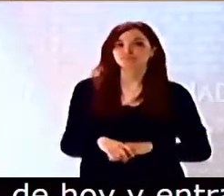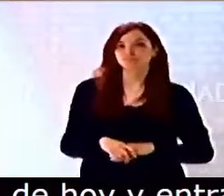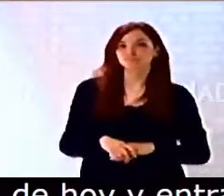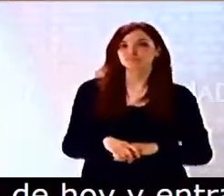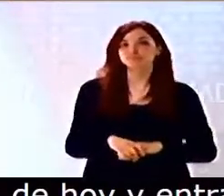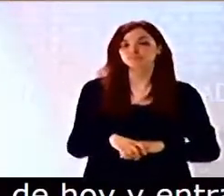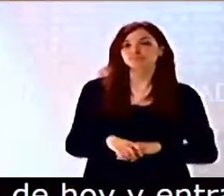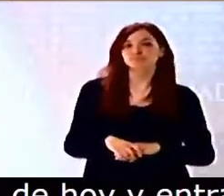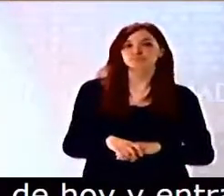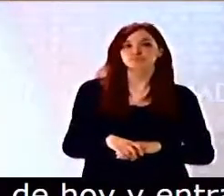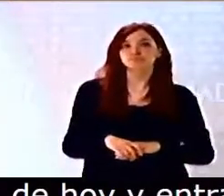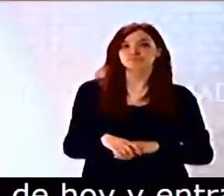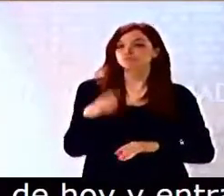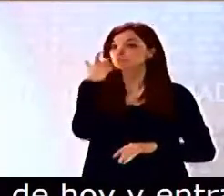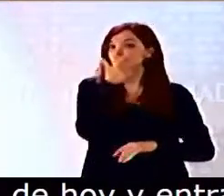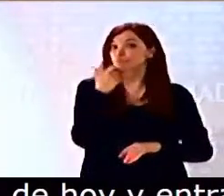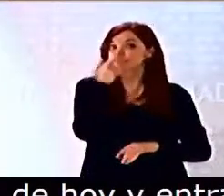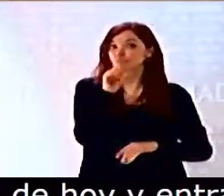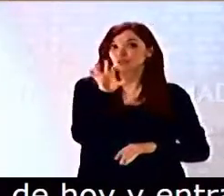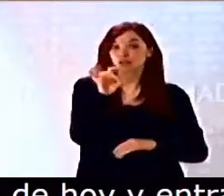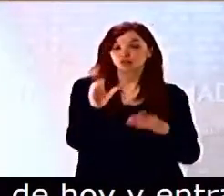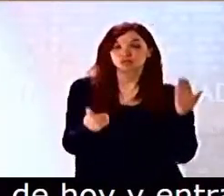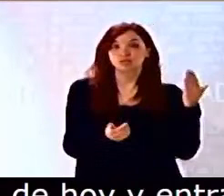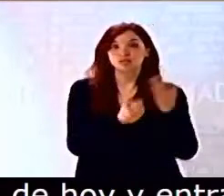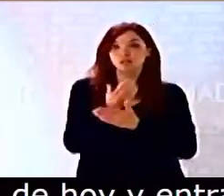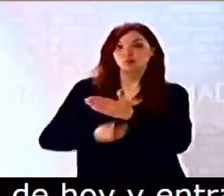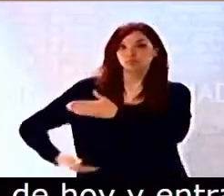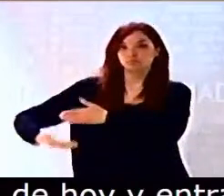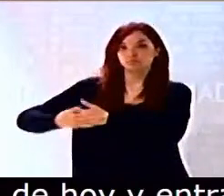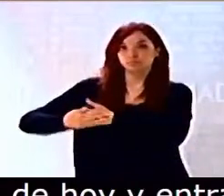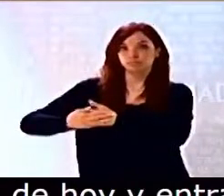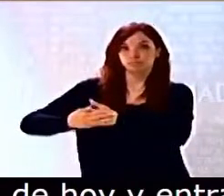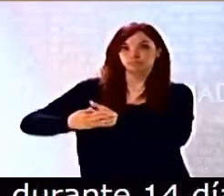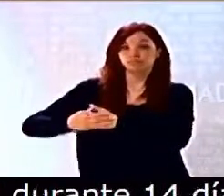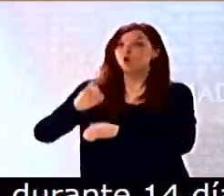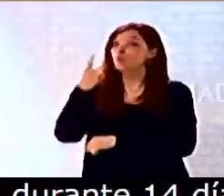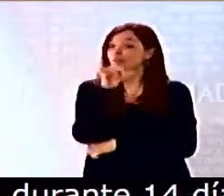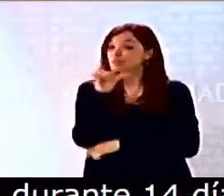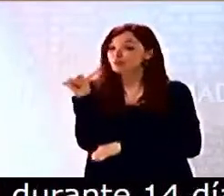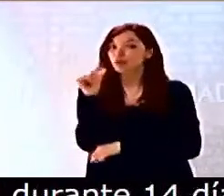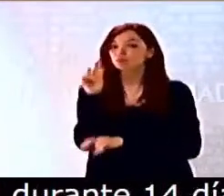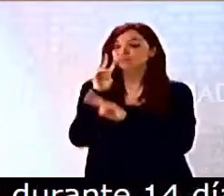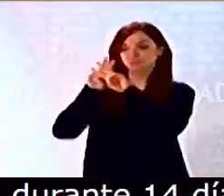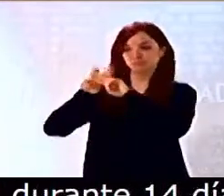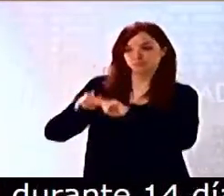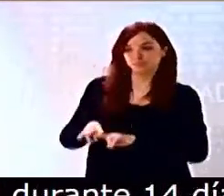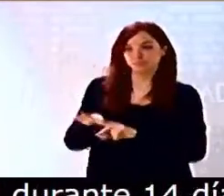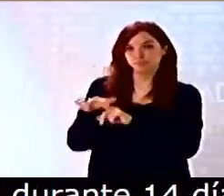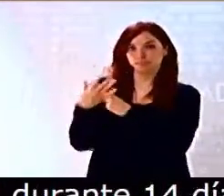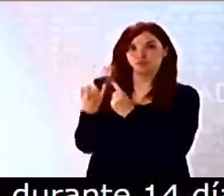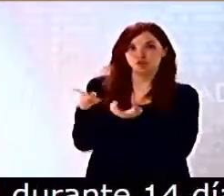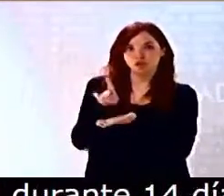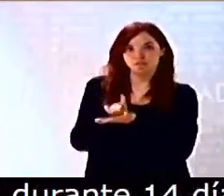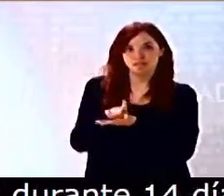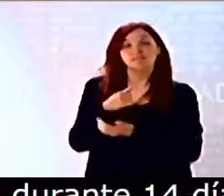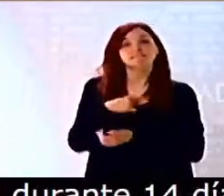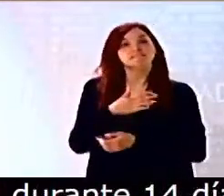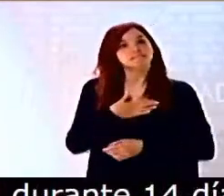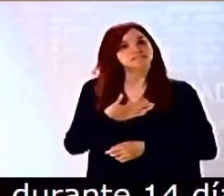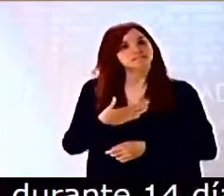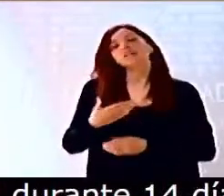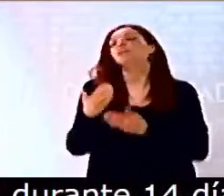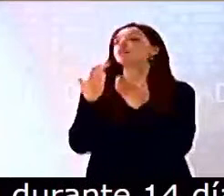Cierre perimetral durante 14 días, revisable a los 7 días. Quiero agradecer